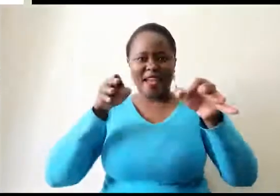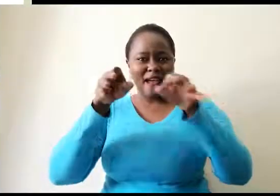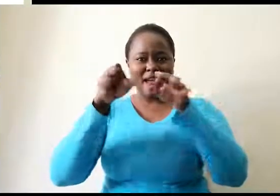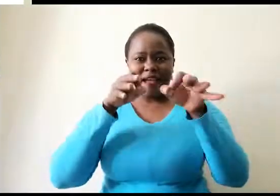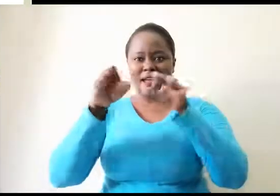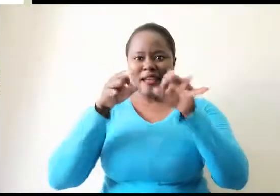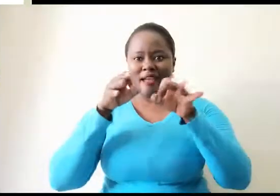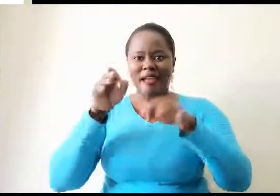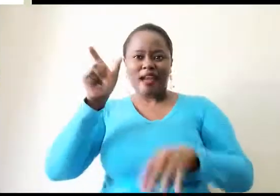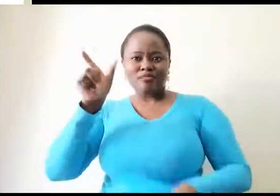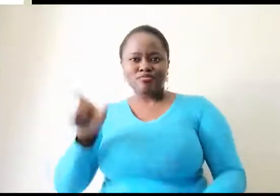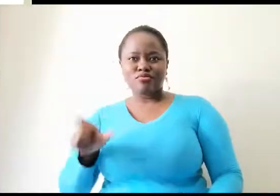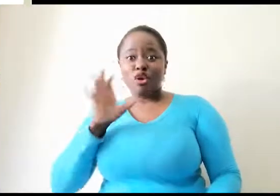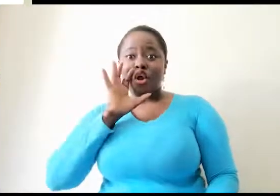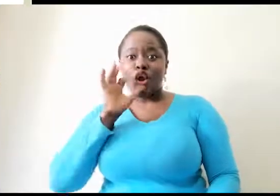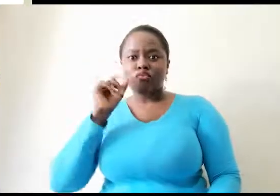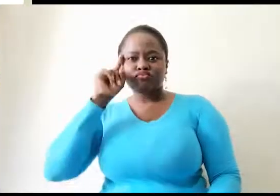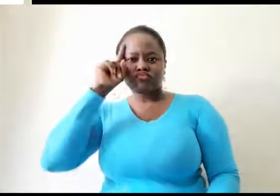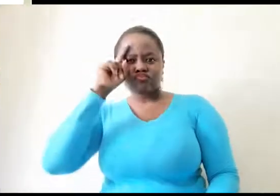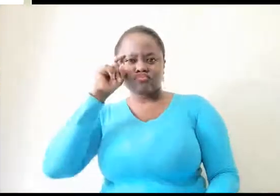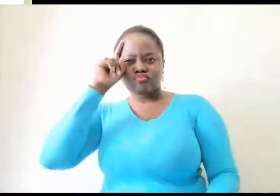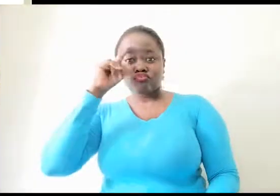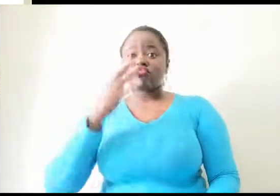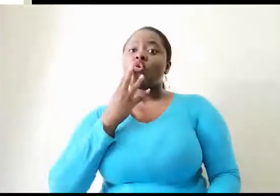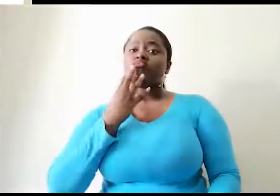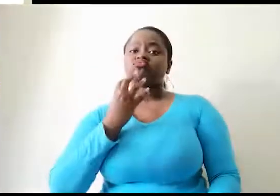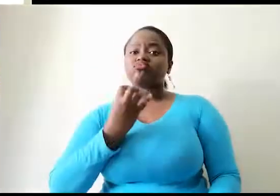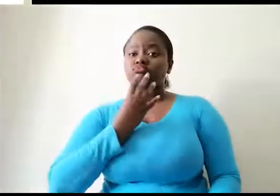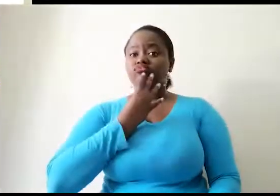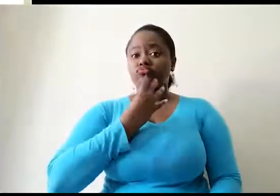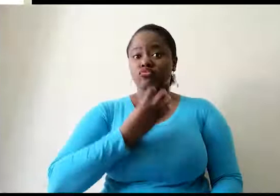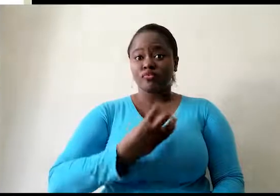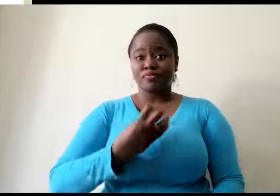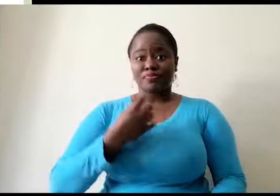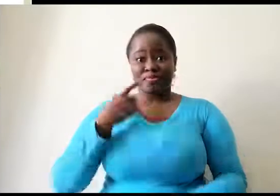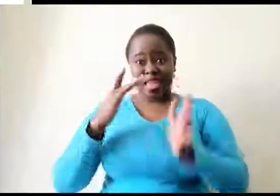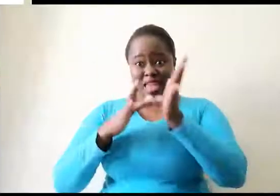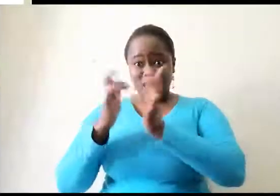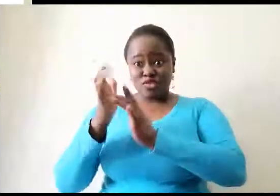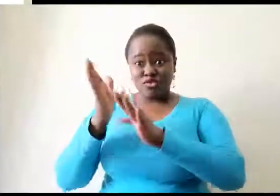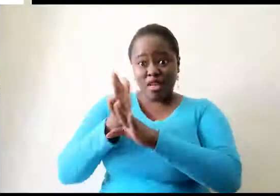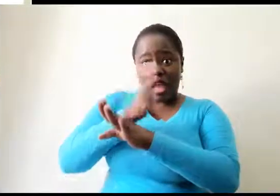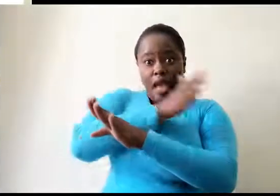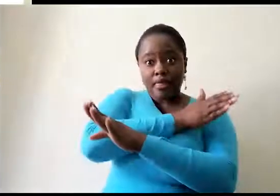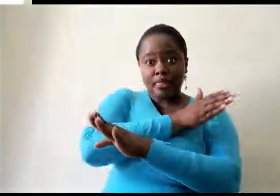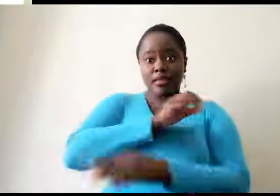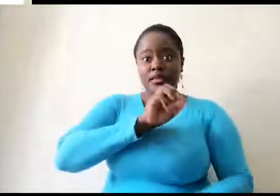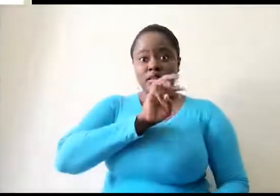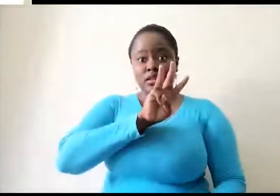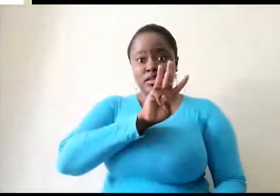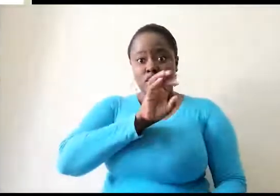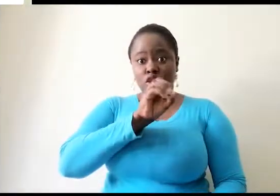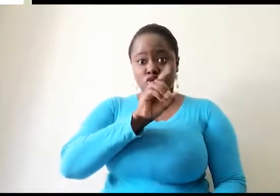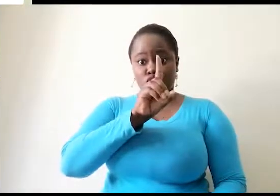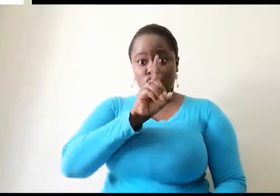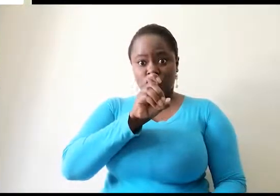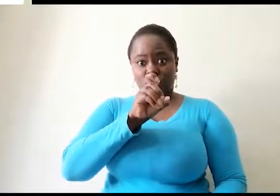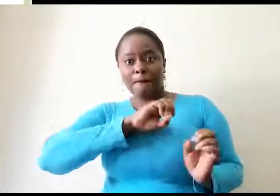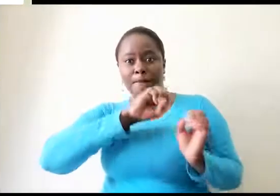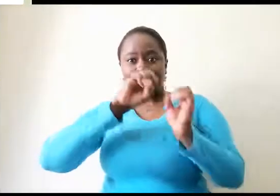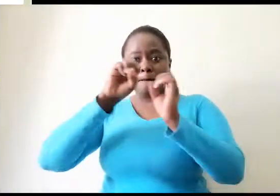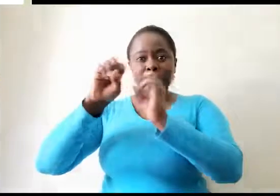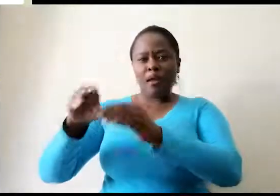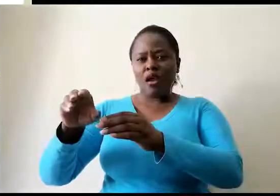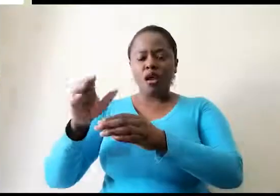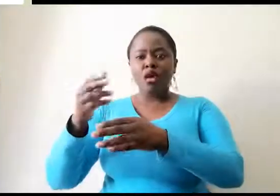En el año 306 a.C. se instala en Atenas, donde pasa el resto de su